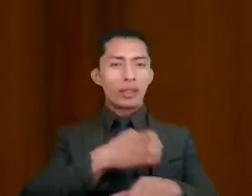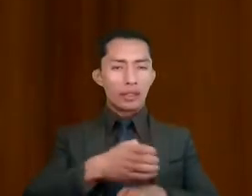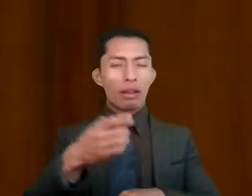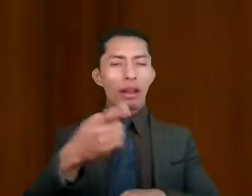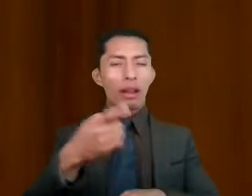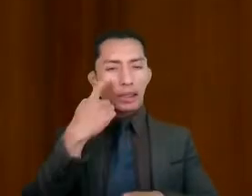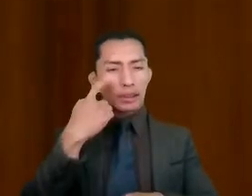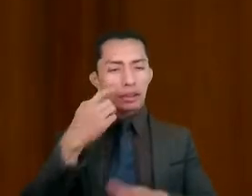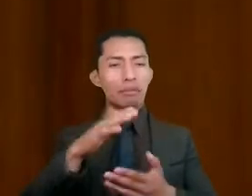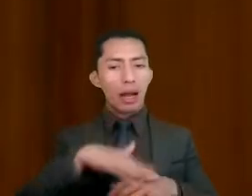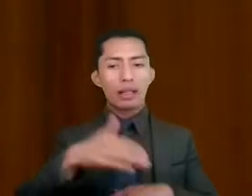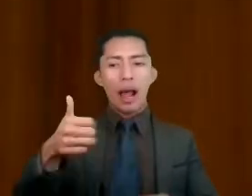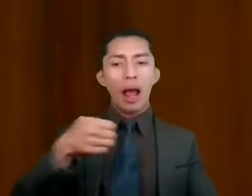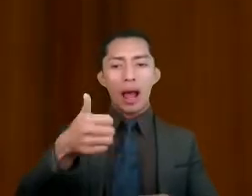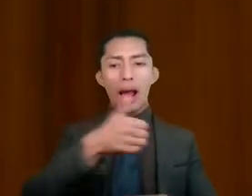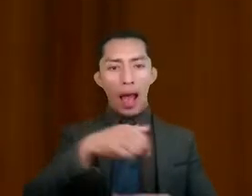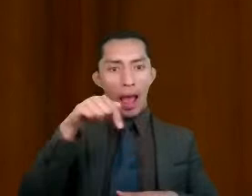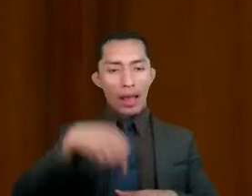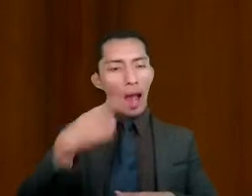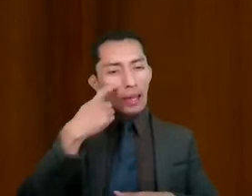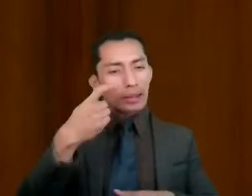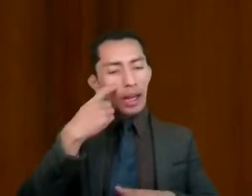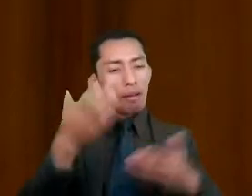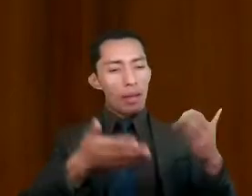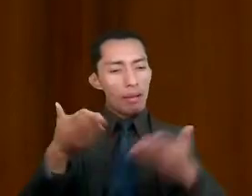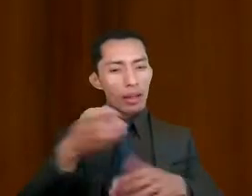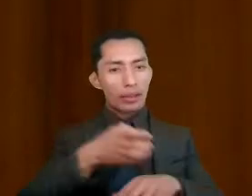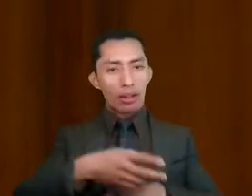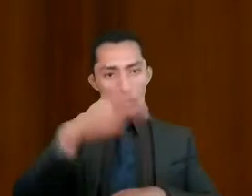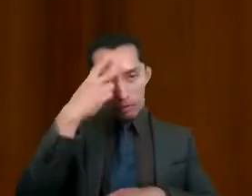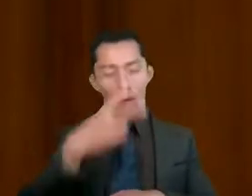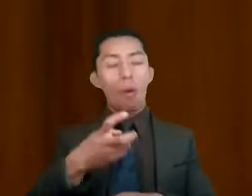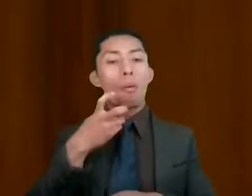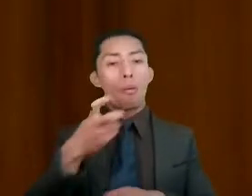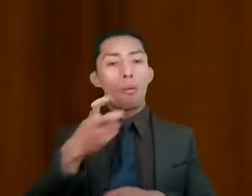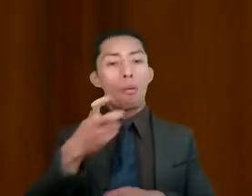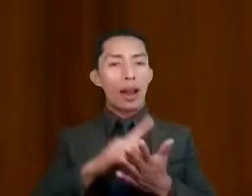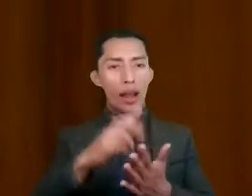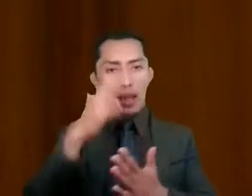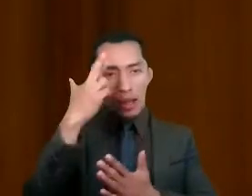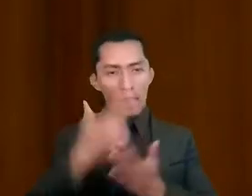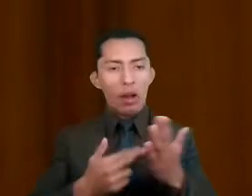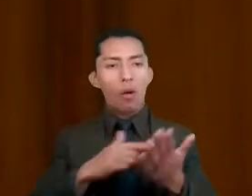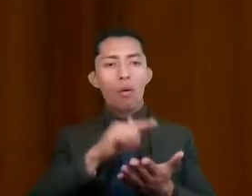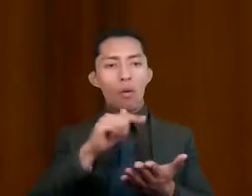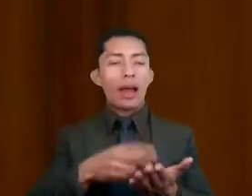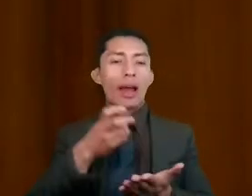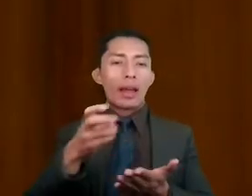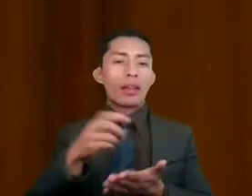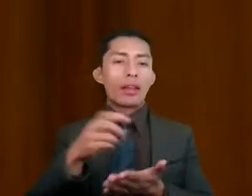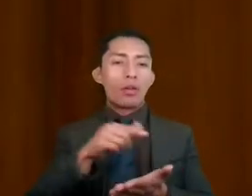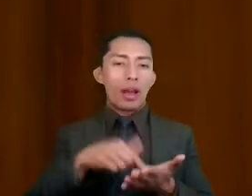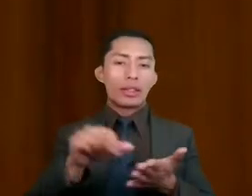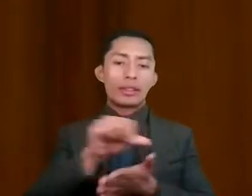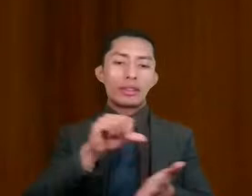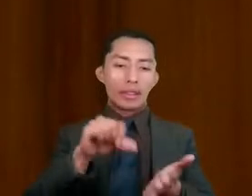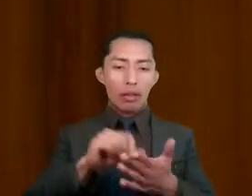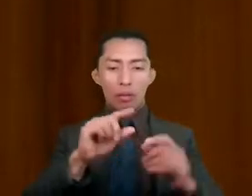transitados de la República Mexicana, y por eso la incidencia delictiva se concentra en este estado central del